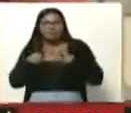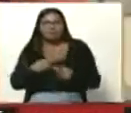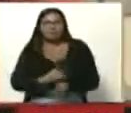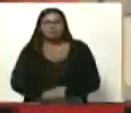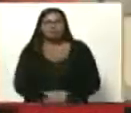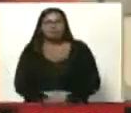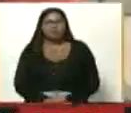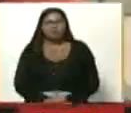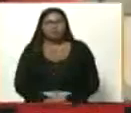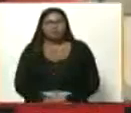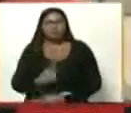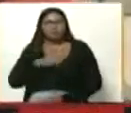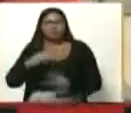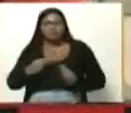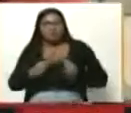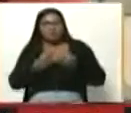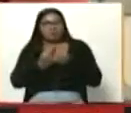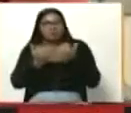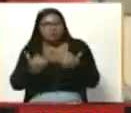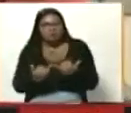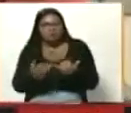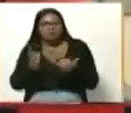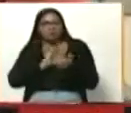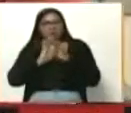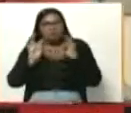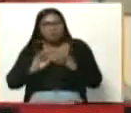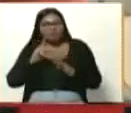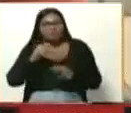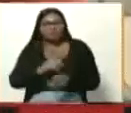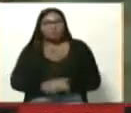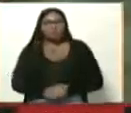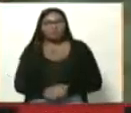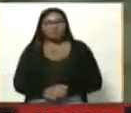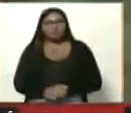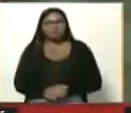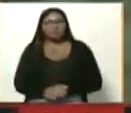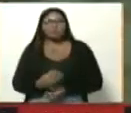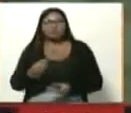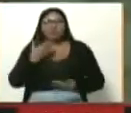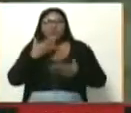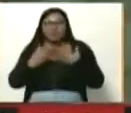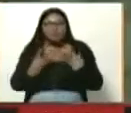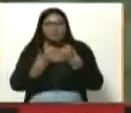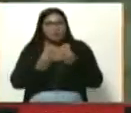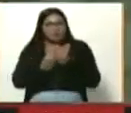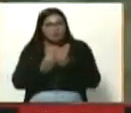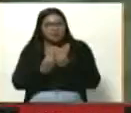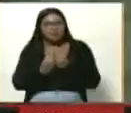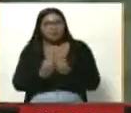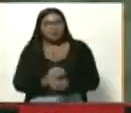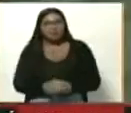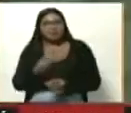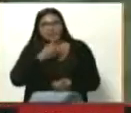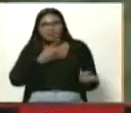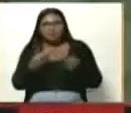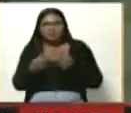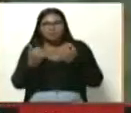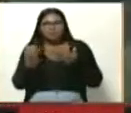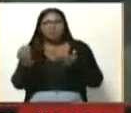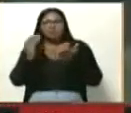un acompañamiento, yo diría que poderoso, a la comunidad artesanal nacional. Araceli, muchísimas gracias por habernos acompañado. Una invitación